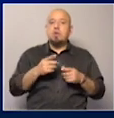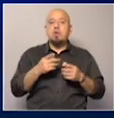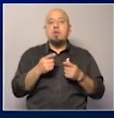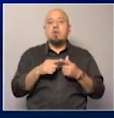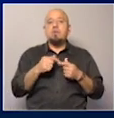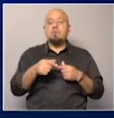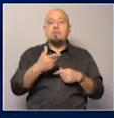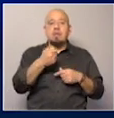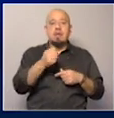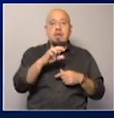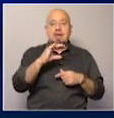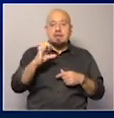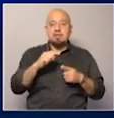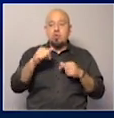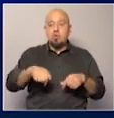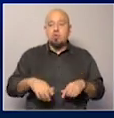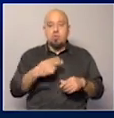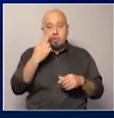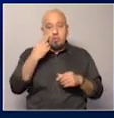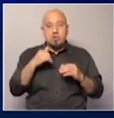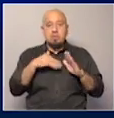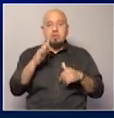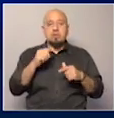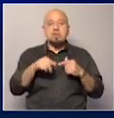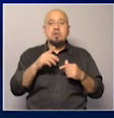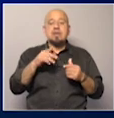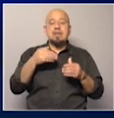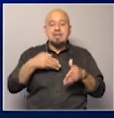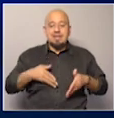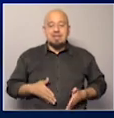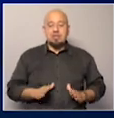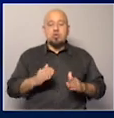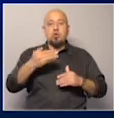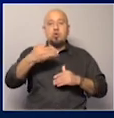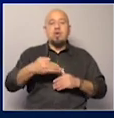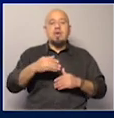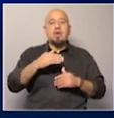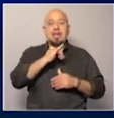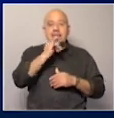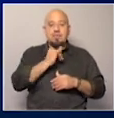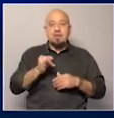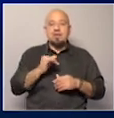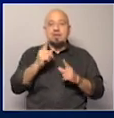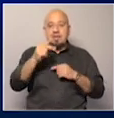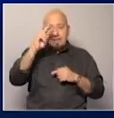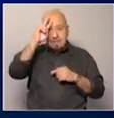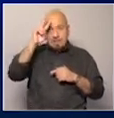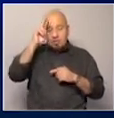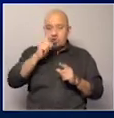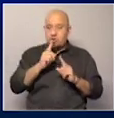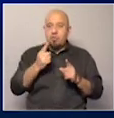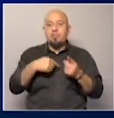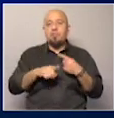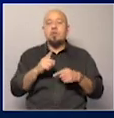hace una de las contras que va a tener se dice que es capital y no ha nacido en la paz no es indígena pero si se lo recuerda como un buen gestor de la